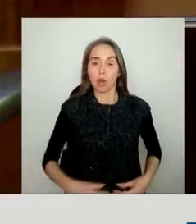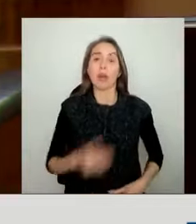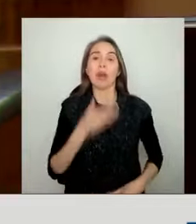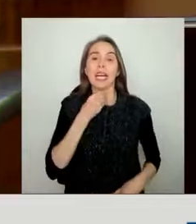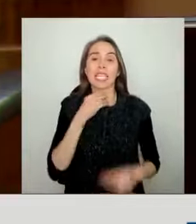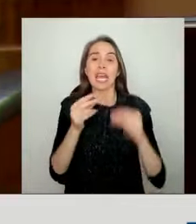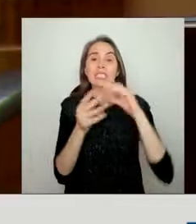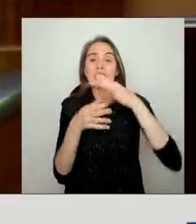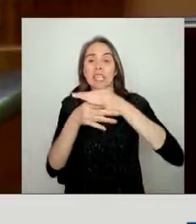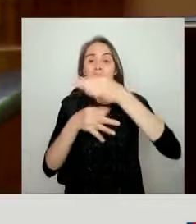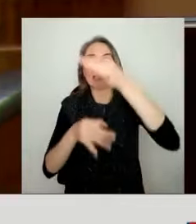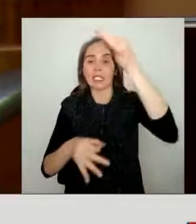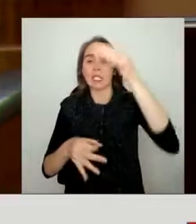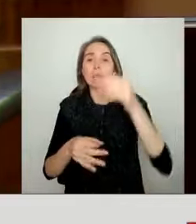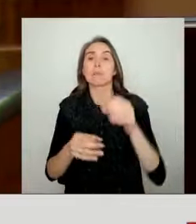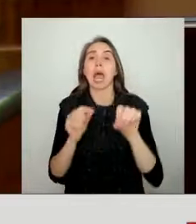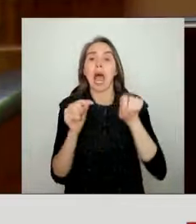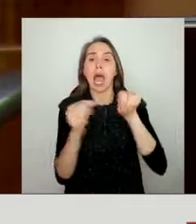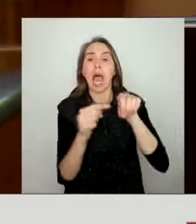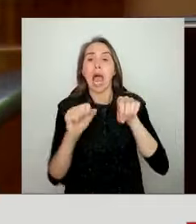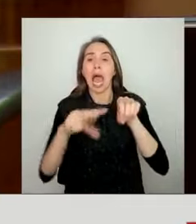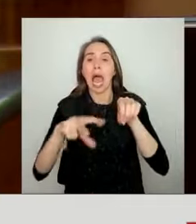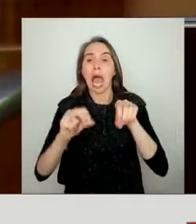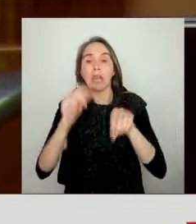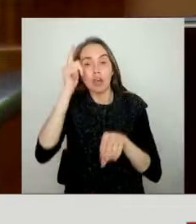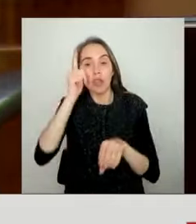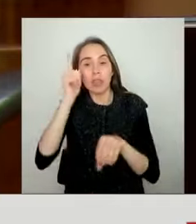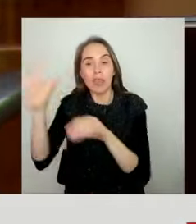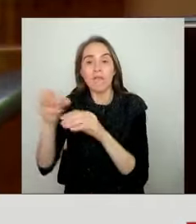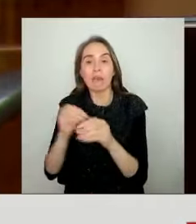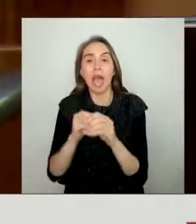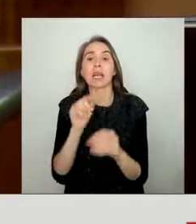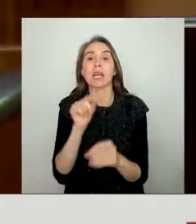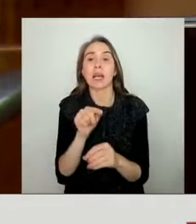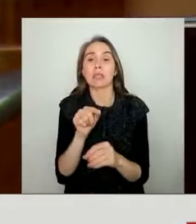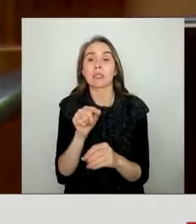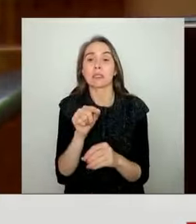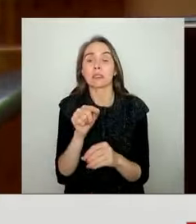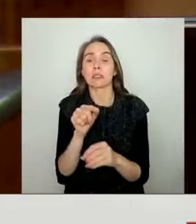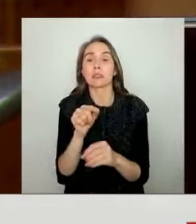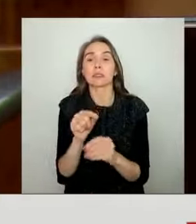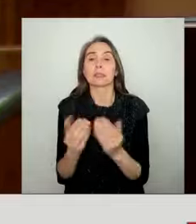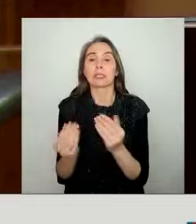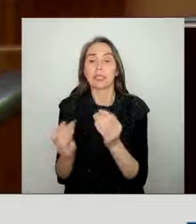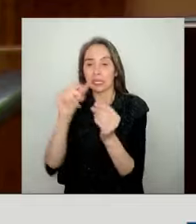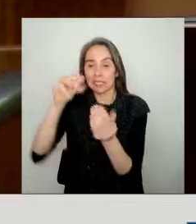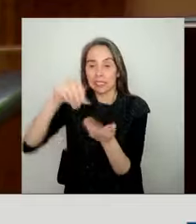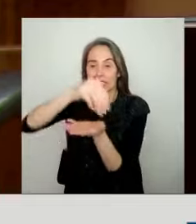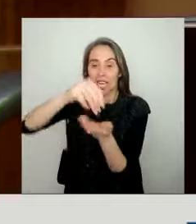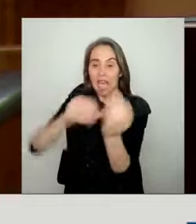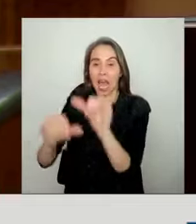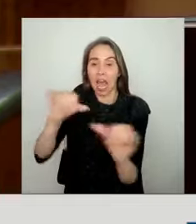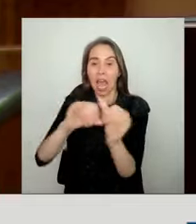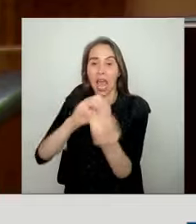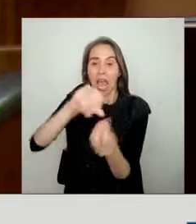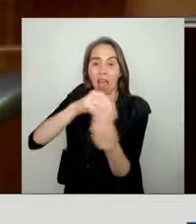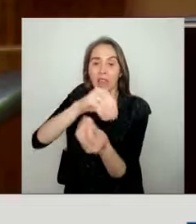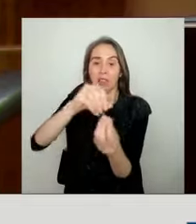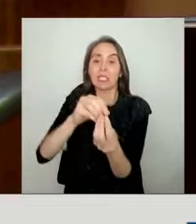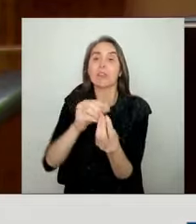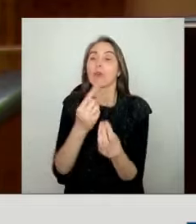anos de eh vaca de hecho dependen de condimentos y de aditivos para lograr su sabor que